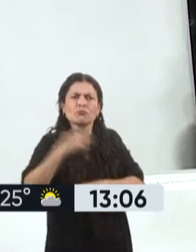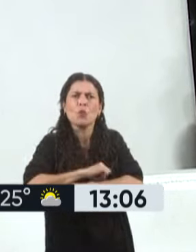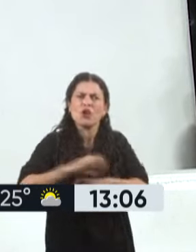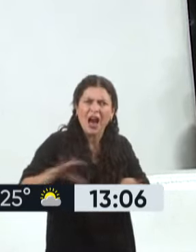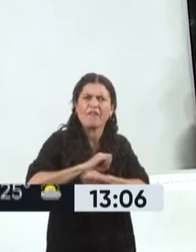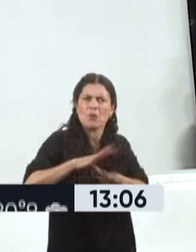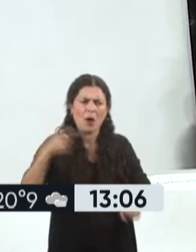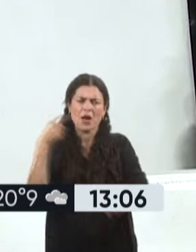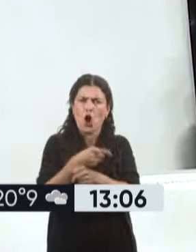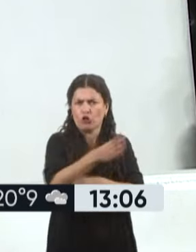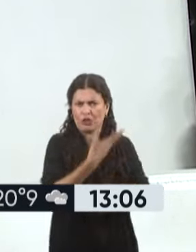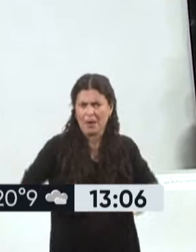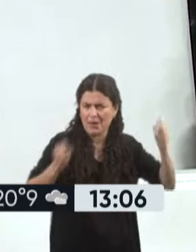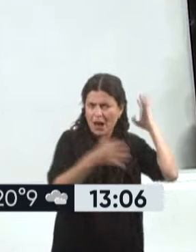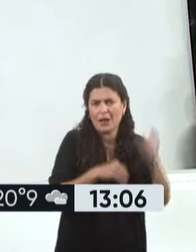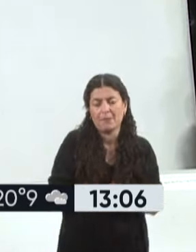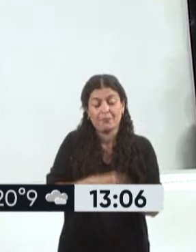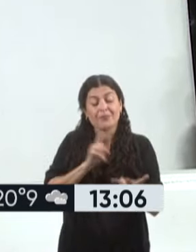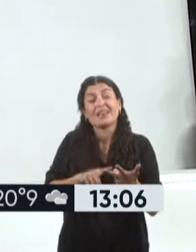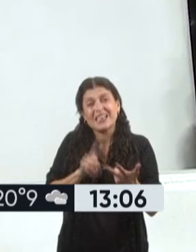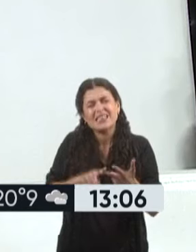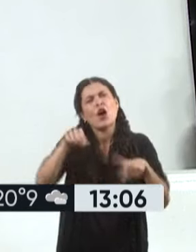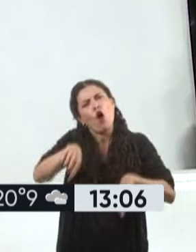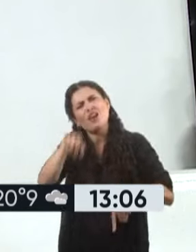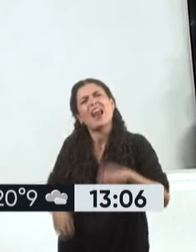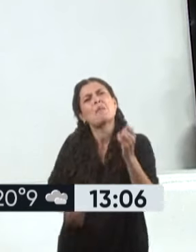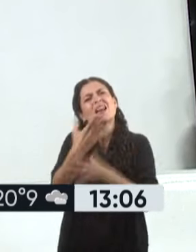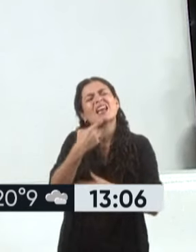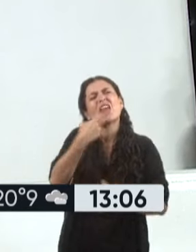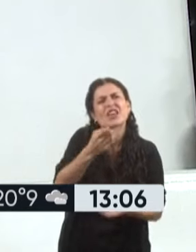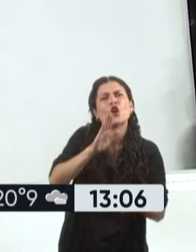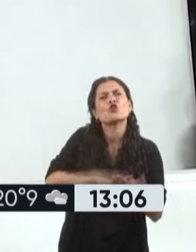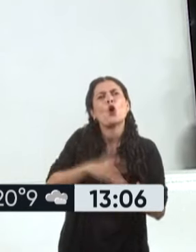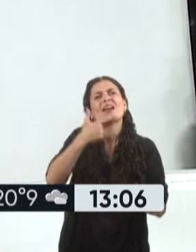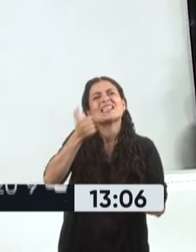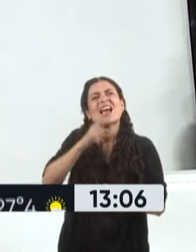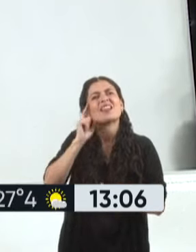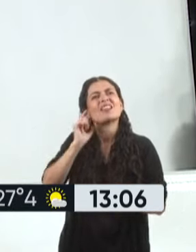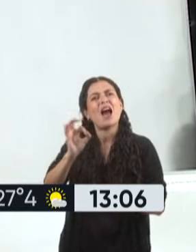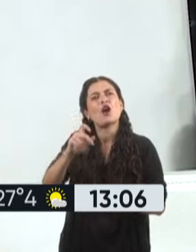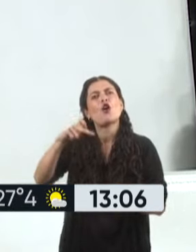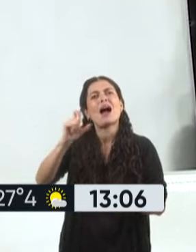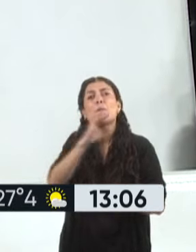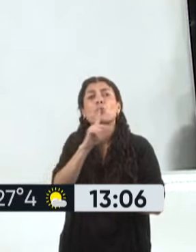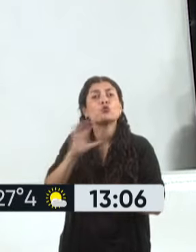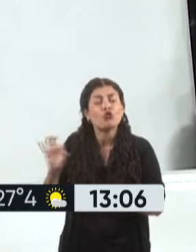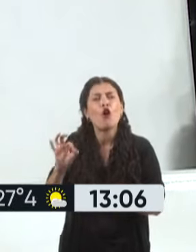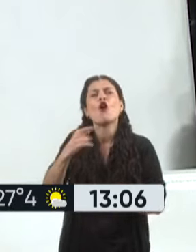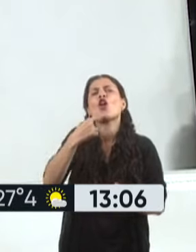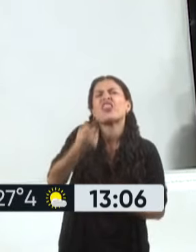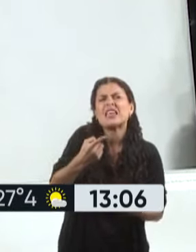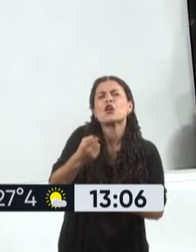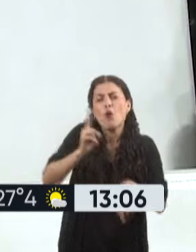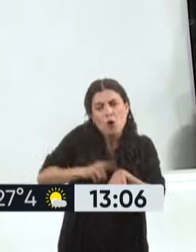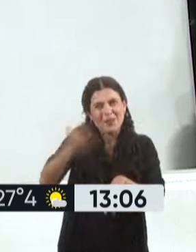vínculo con Santiago Caputo. Usted esta mañana exteriorizó algunas diferencias respecto de la entrevista televisiva. Dijo que usted